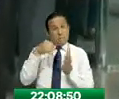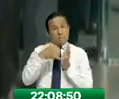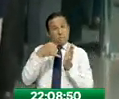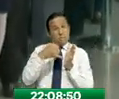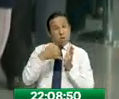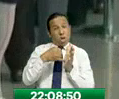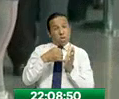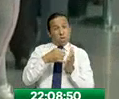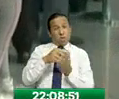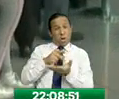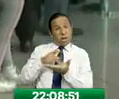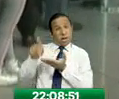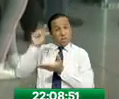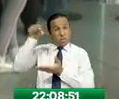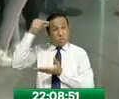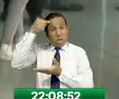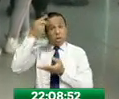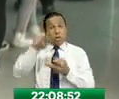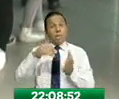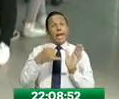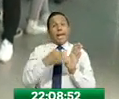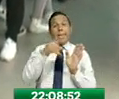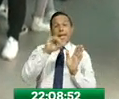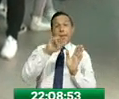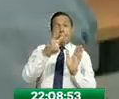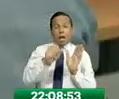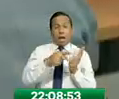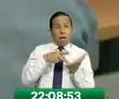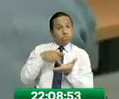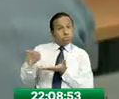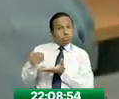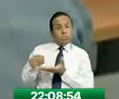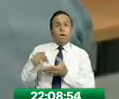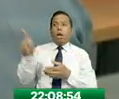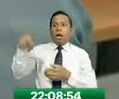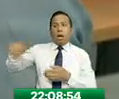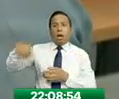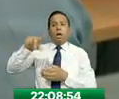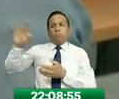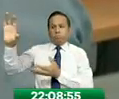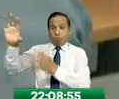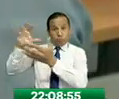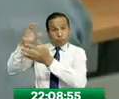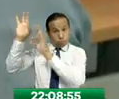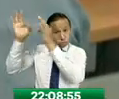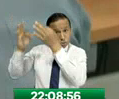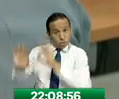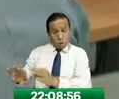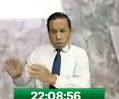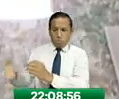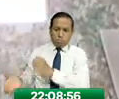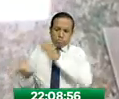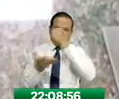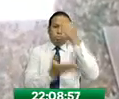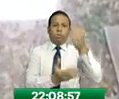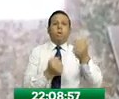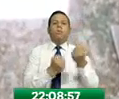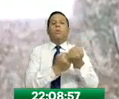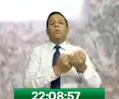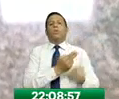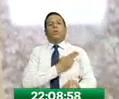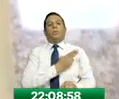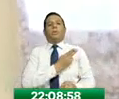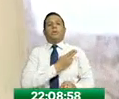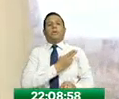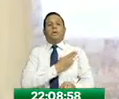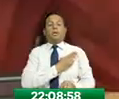del impuesto al valor agregado IVA. El régimen ha sostenido que por la crisis económica existirá una menor recaudación y, por